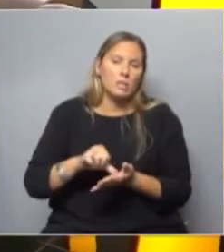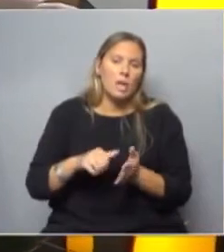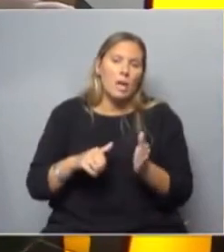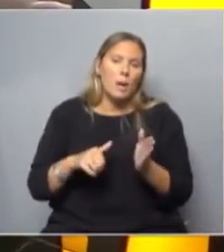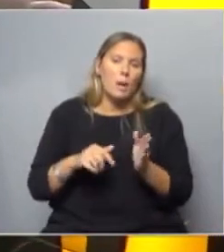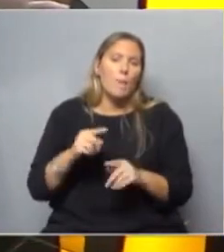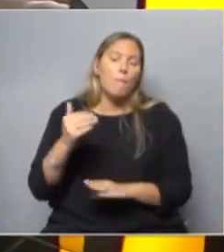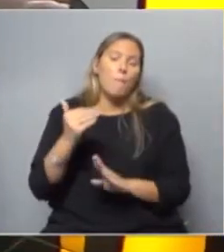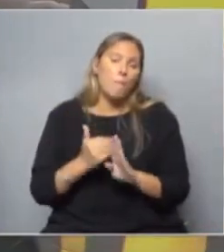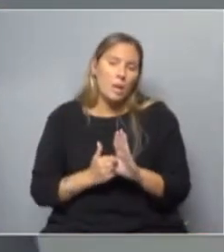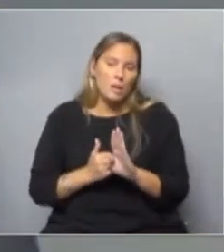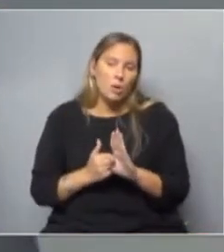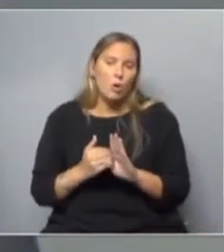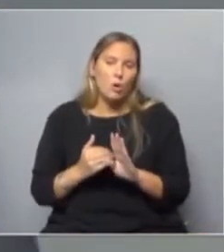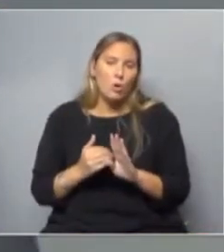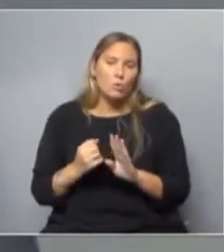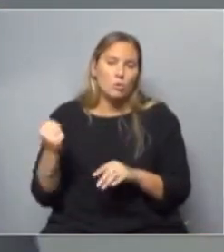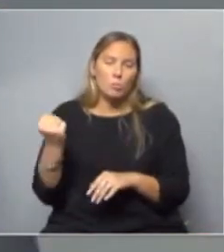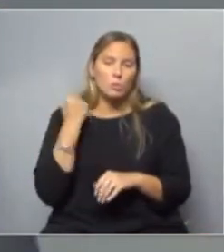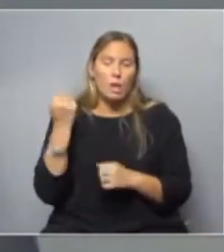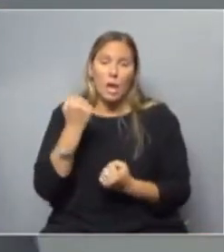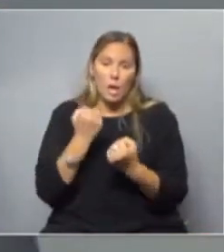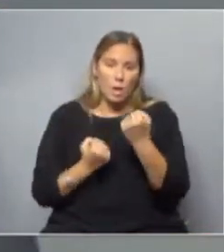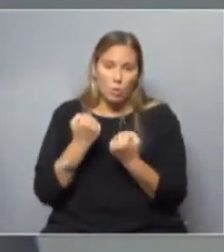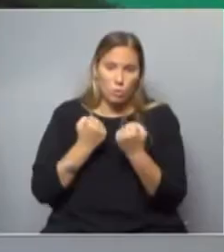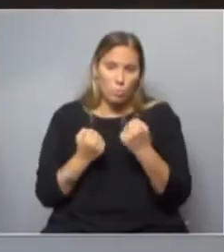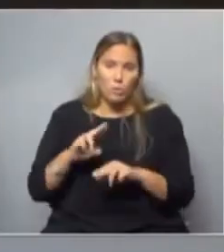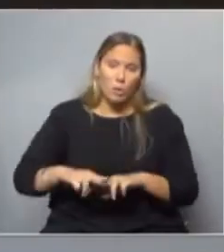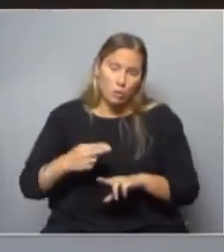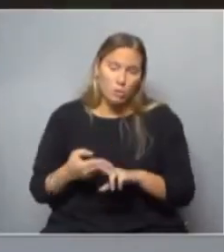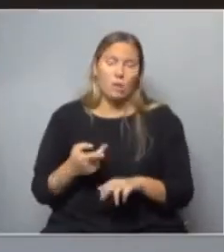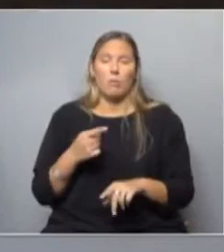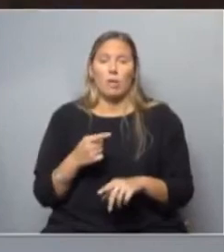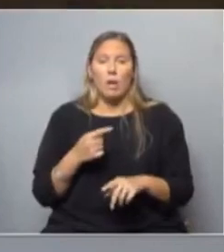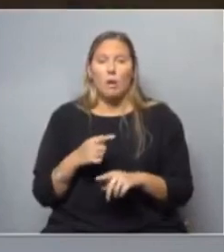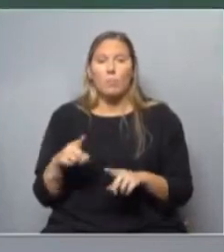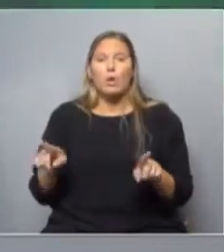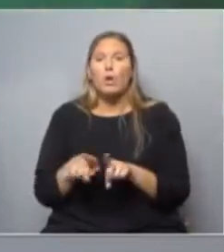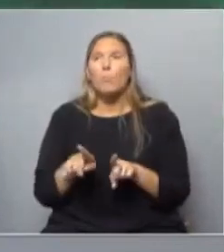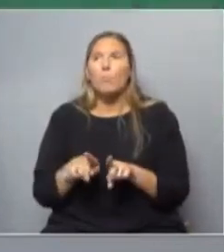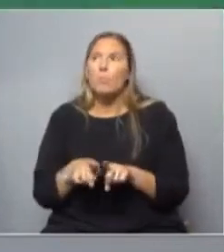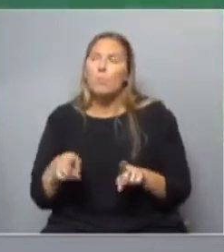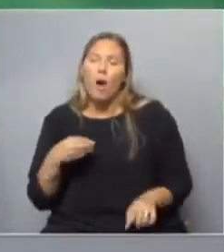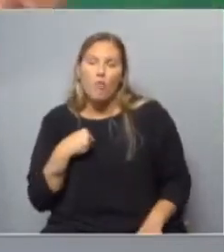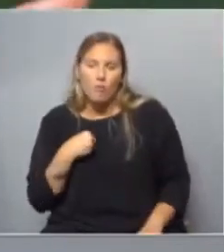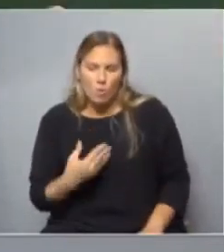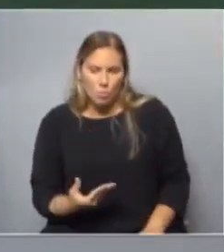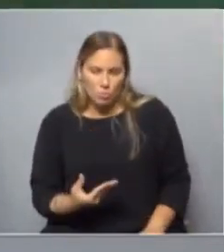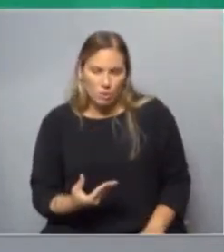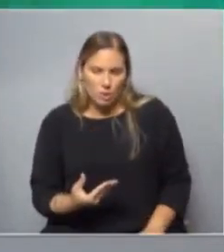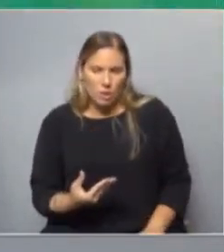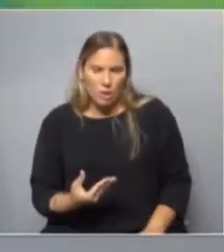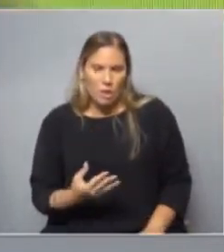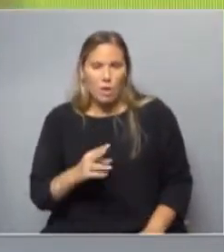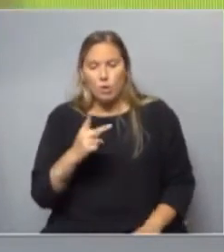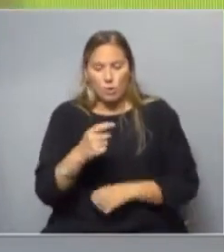menos potentes económicamente. Sí. y otra vez estamos hablando de un problema serio. Claro, entonces vos decís, bueno, ¿por qué no hay la misma voluntad si en